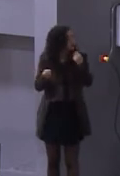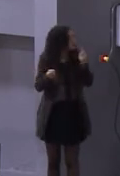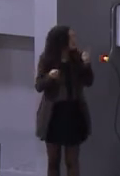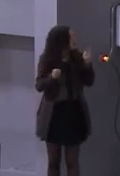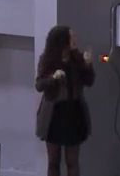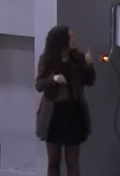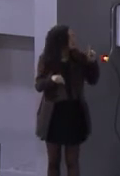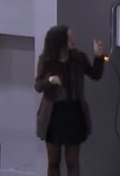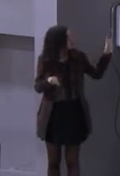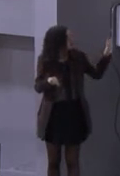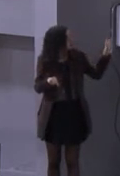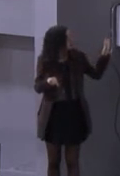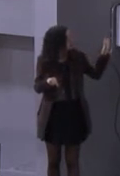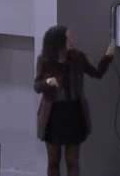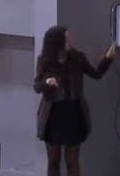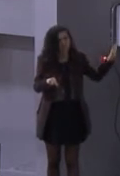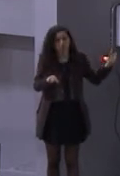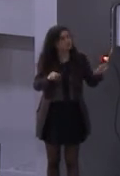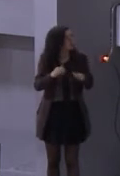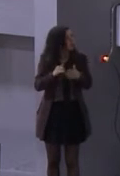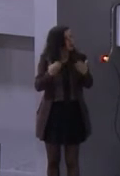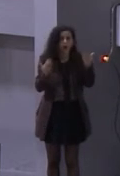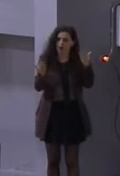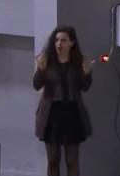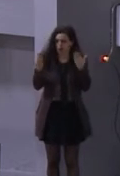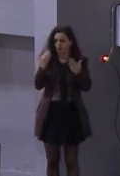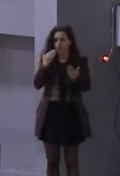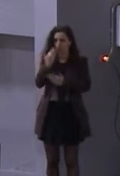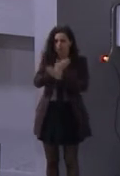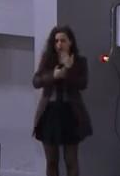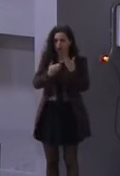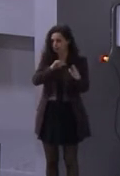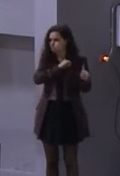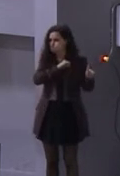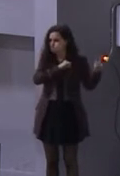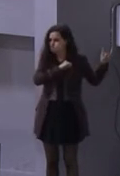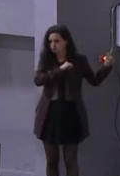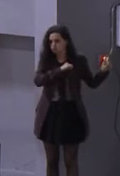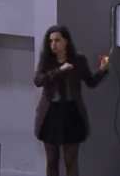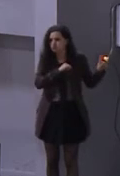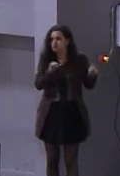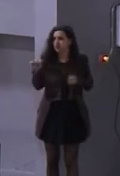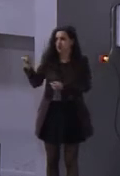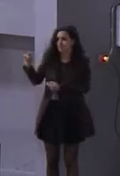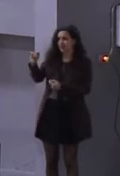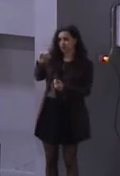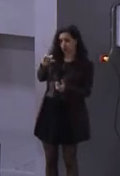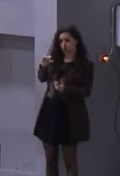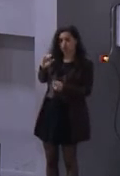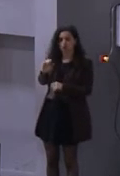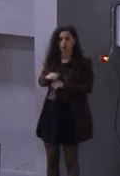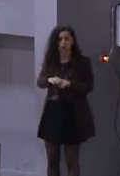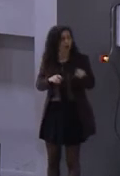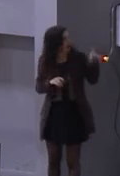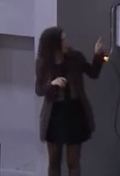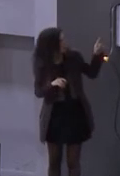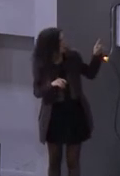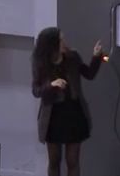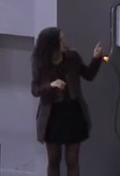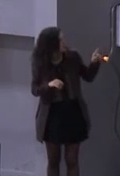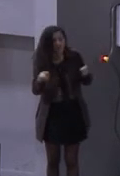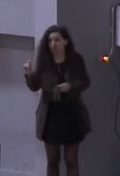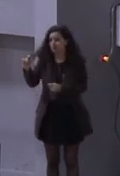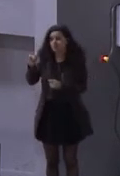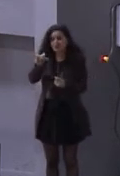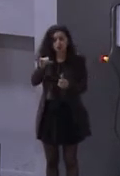de esta gráfica de aquí, que es la simulación que tenemos, esta de aquí, que son la inversión, aquí está. Entonces, la